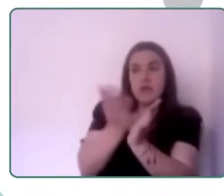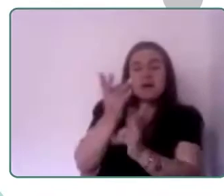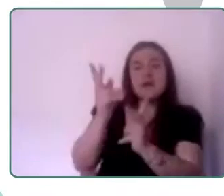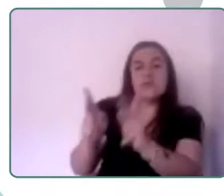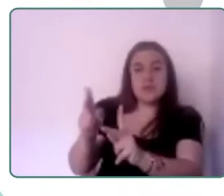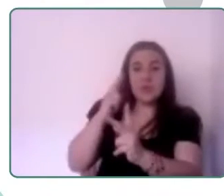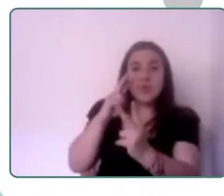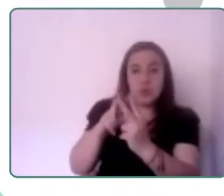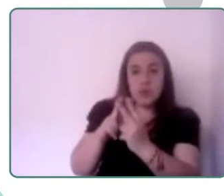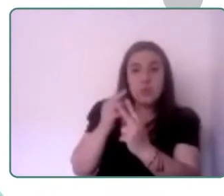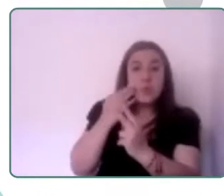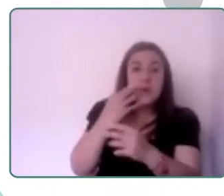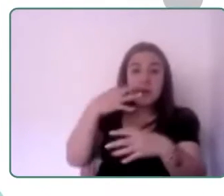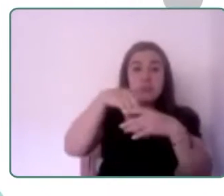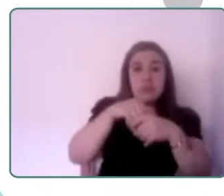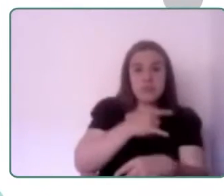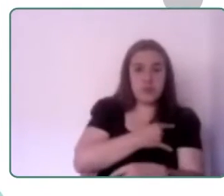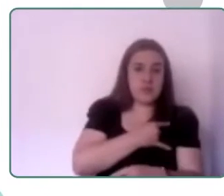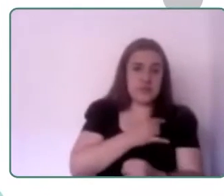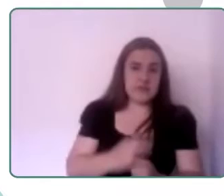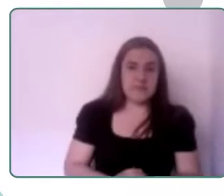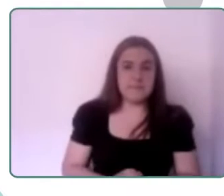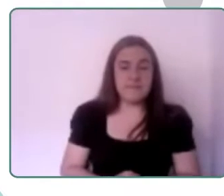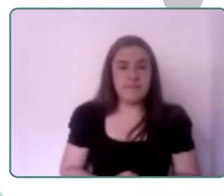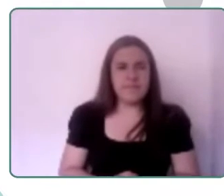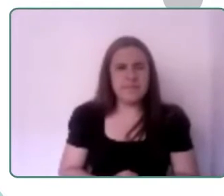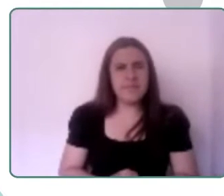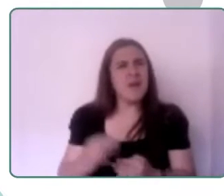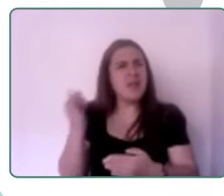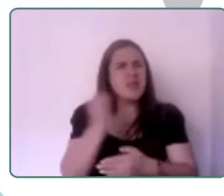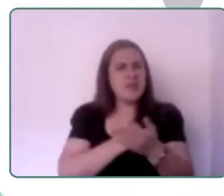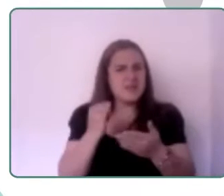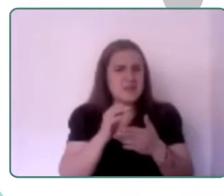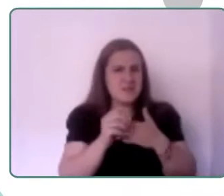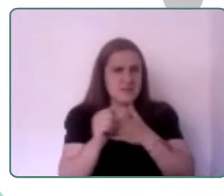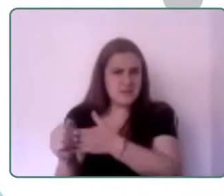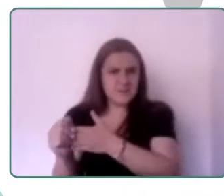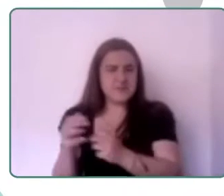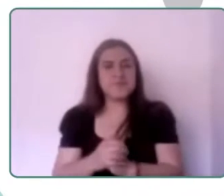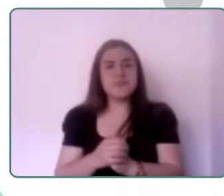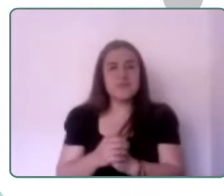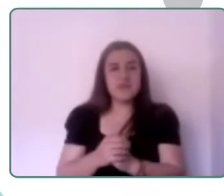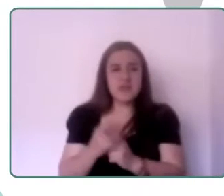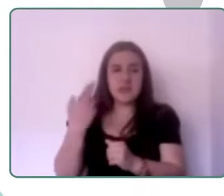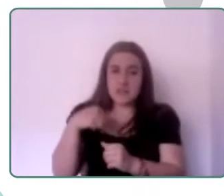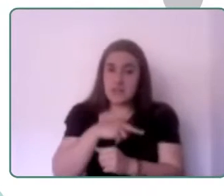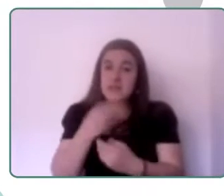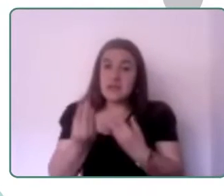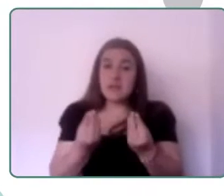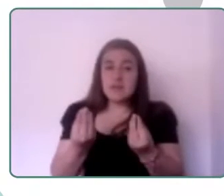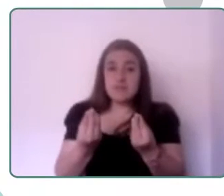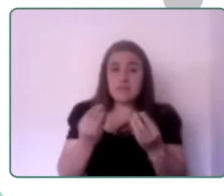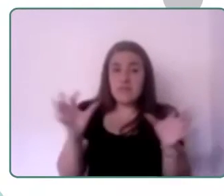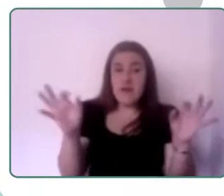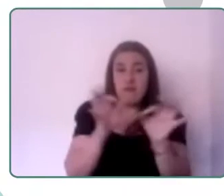permanencia en las universidades. Como diseño metodológico, nos paramos en una óptica mixta,